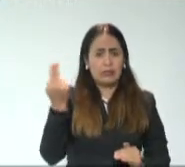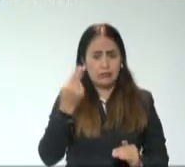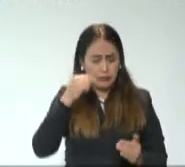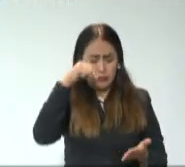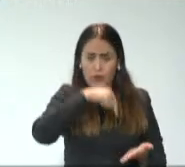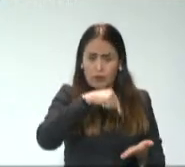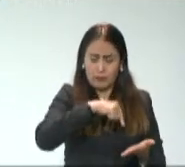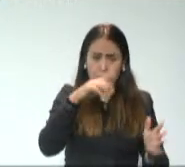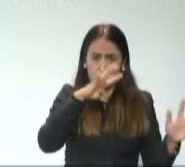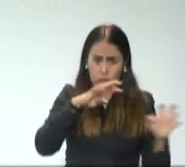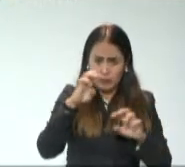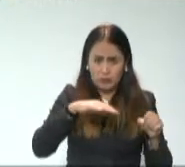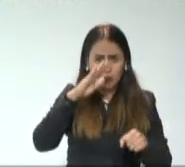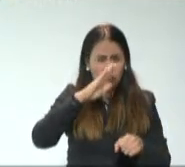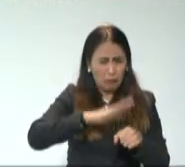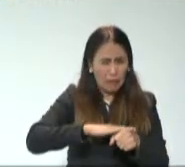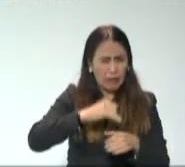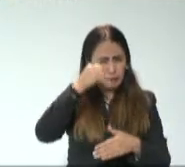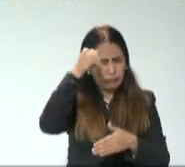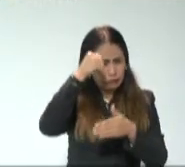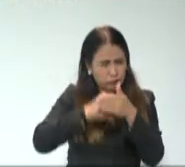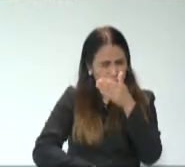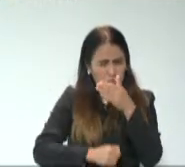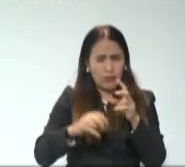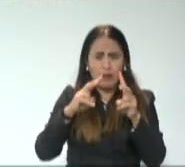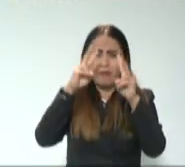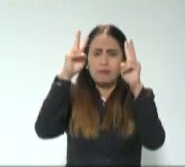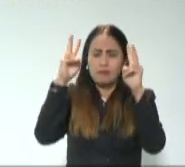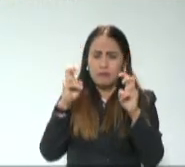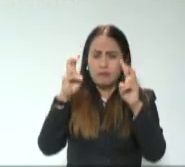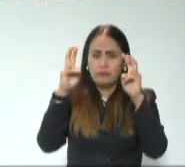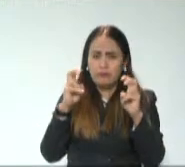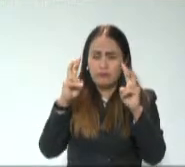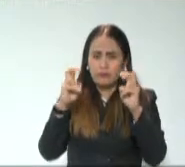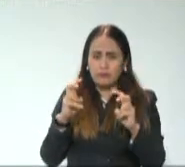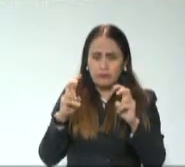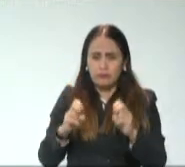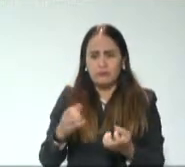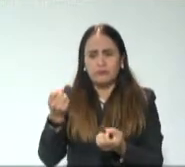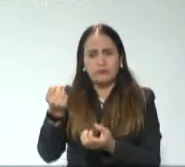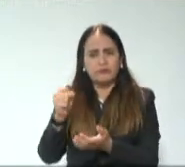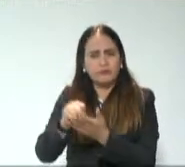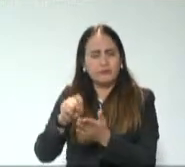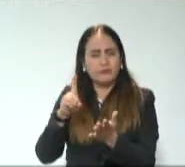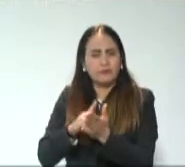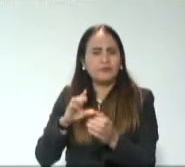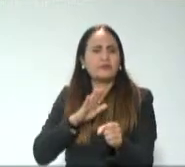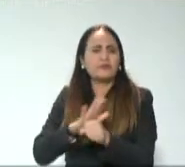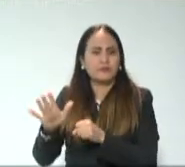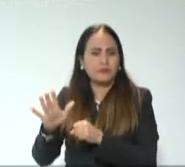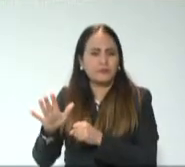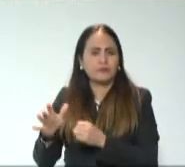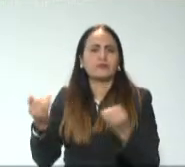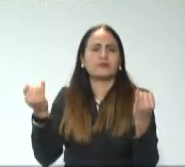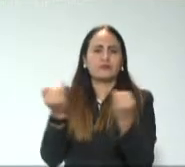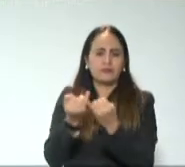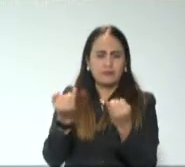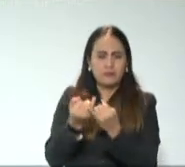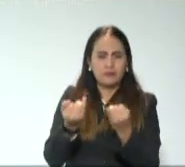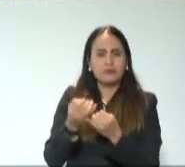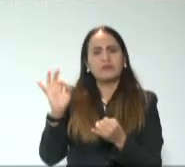profundo eh sobre Cuáles fueron los temas que se que que se solicitaron eh Y que tienen que ver muchas veces con